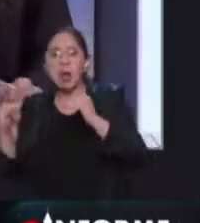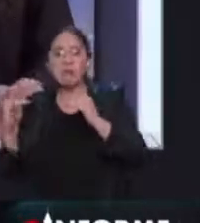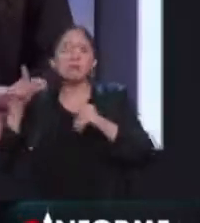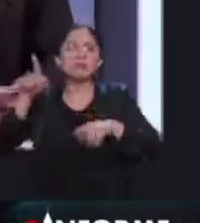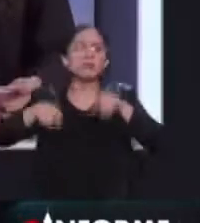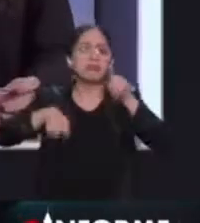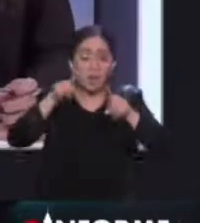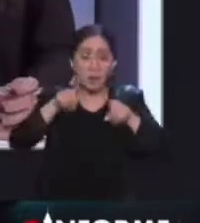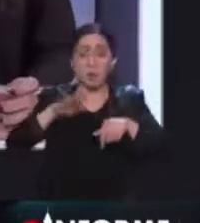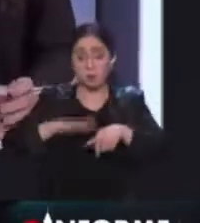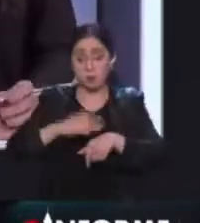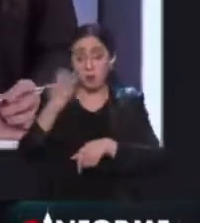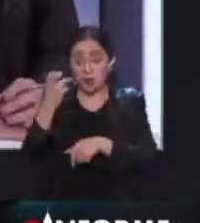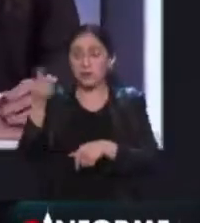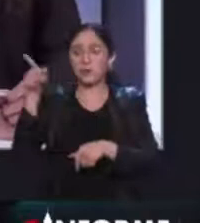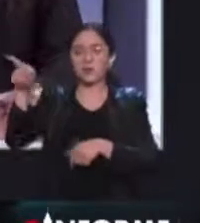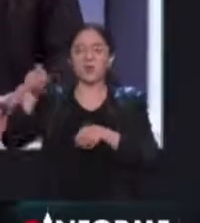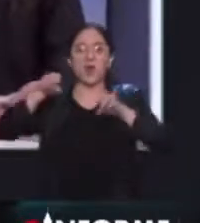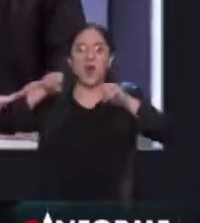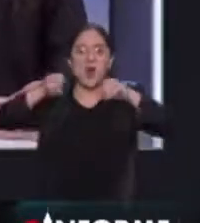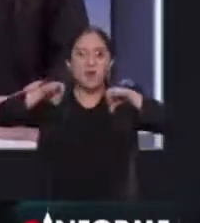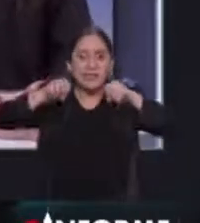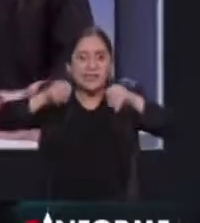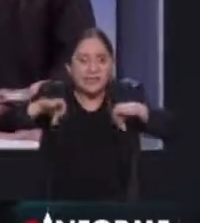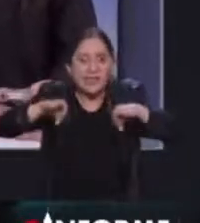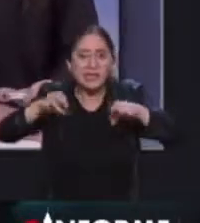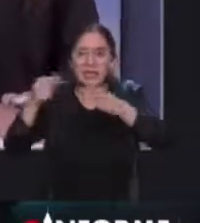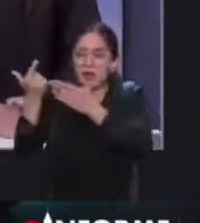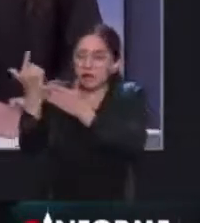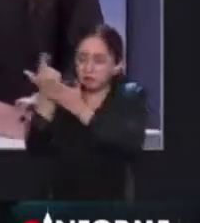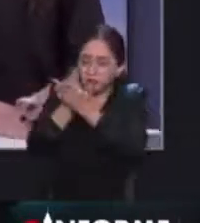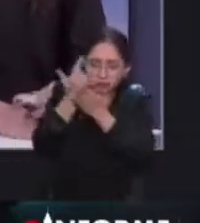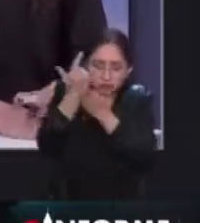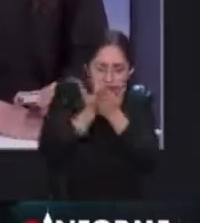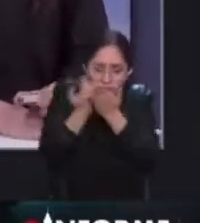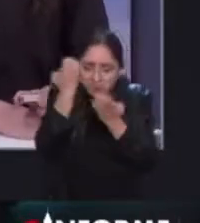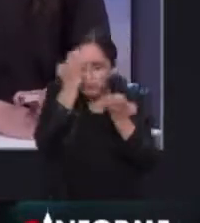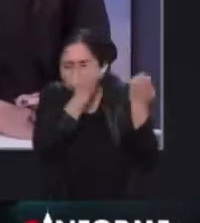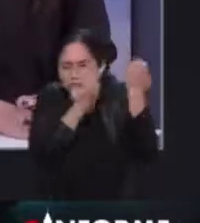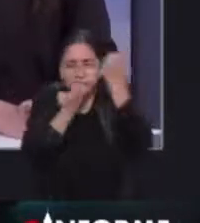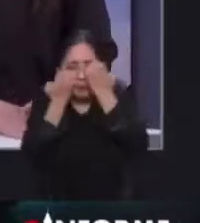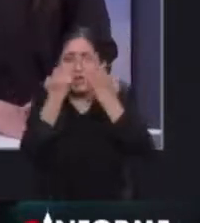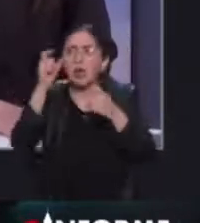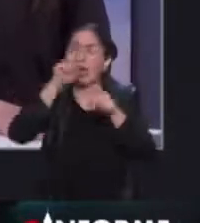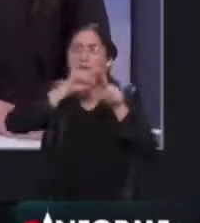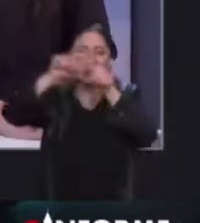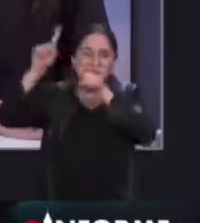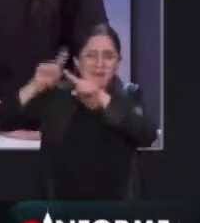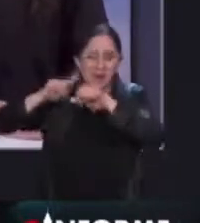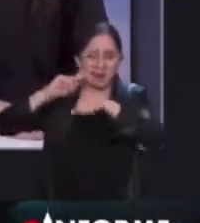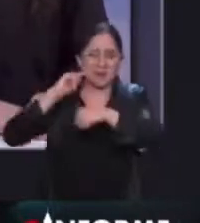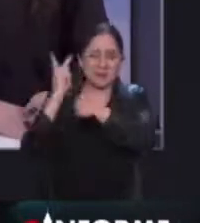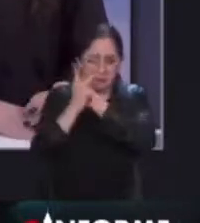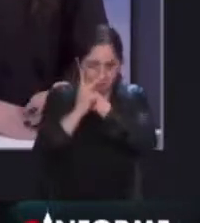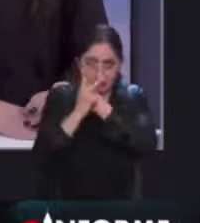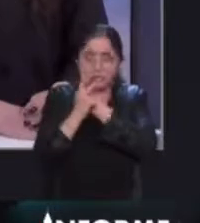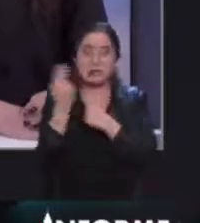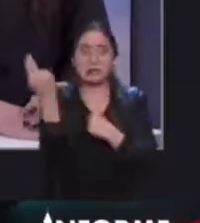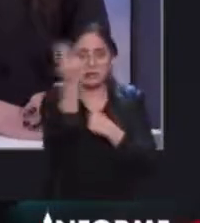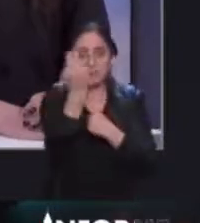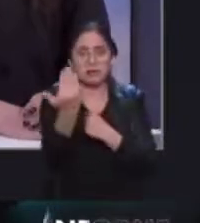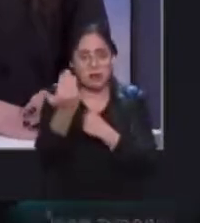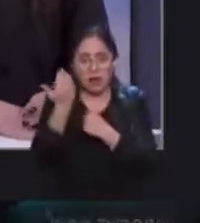que instituciones como las Oficinas Nacionales de Estadística, por lo general en el resto del mundo, congreguen toda esa